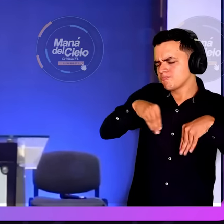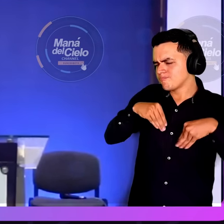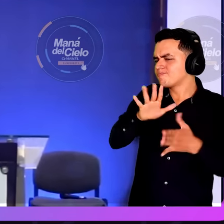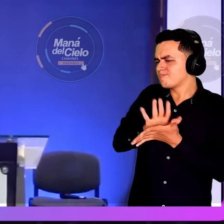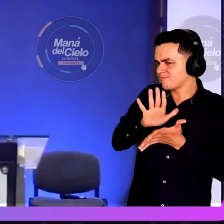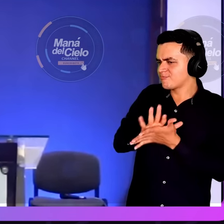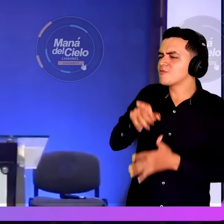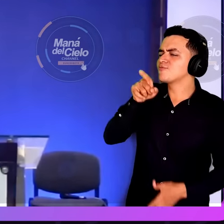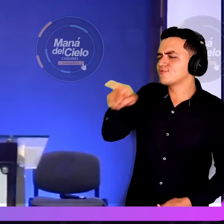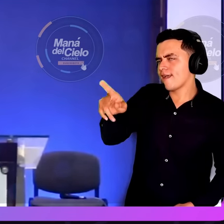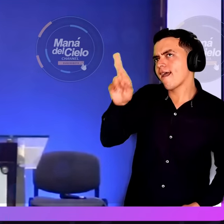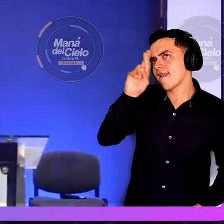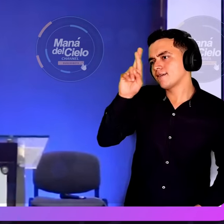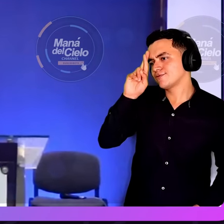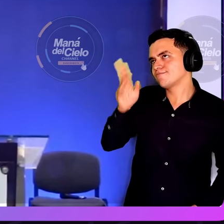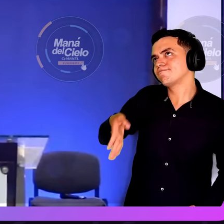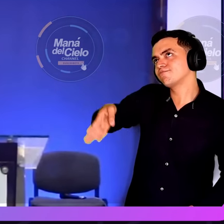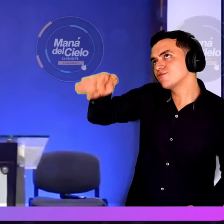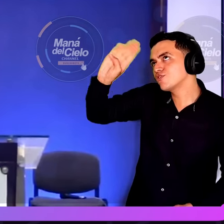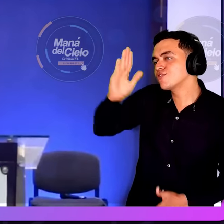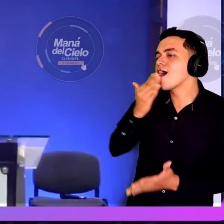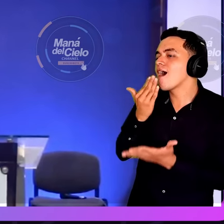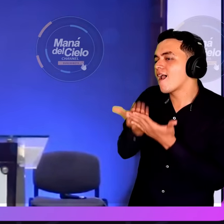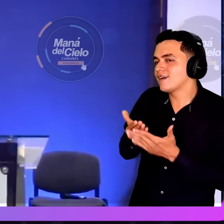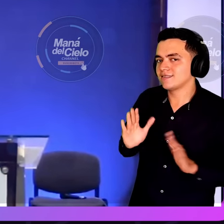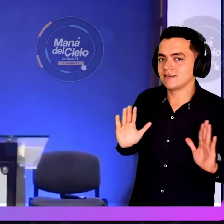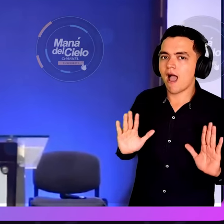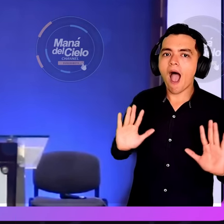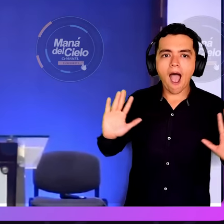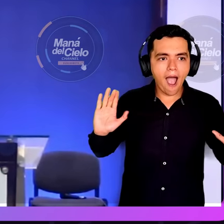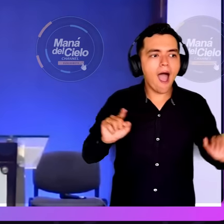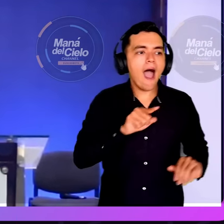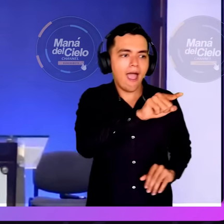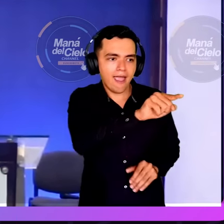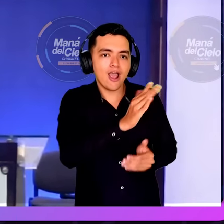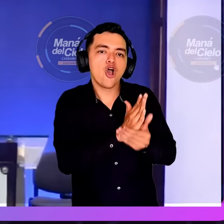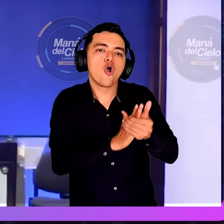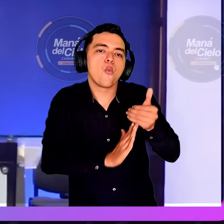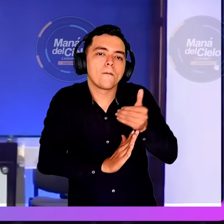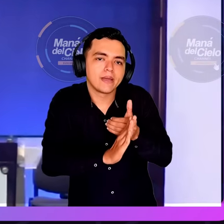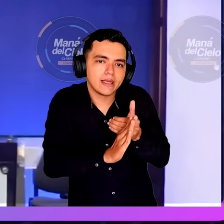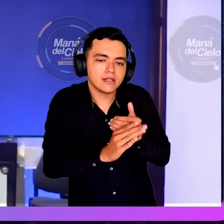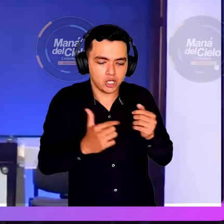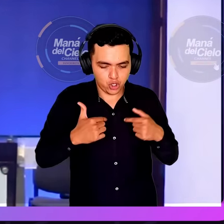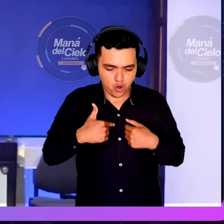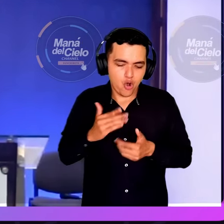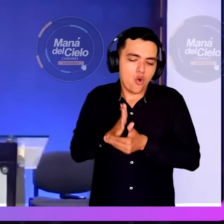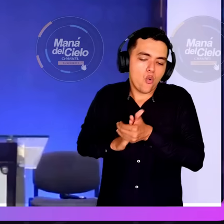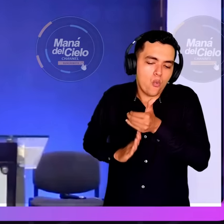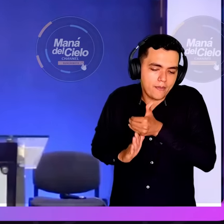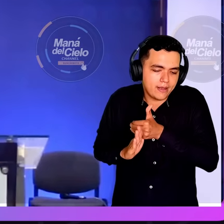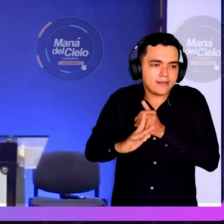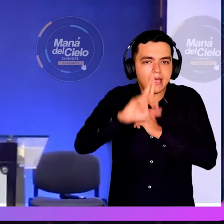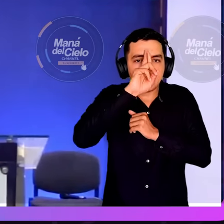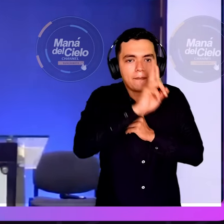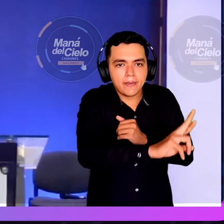preciso a los pocos días, se dio las cosas como el Señor había puesto en mi corazón. Entonces mi esposo dijo, ve,